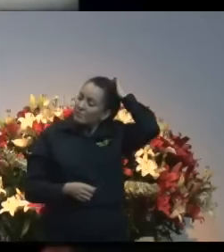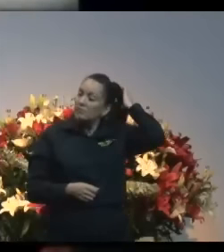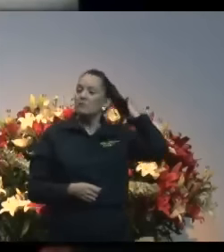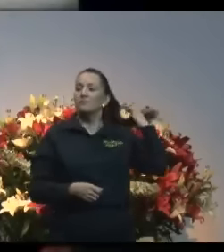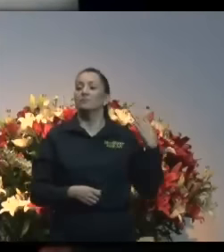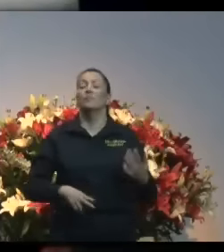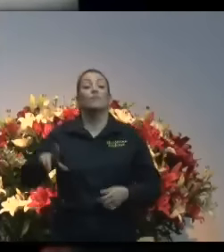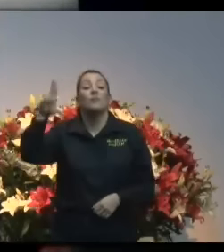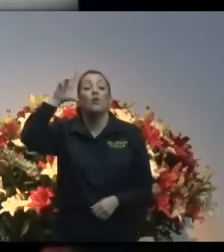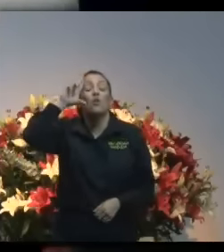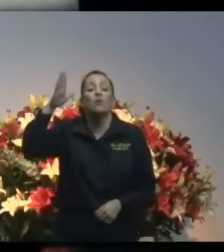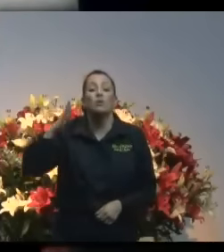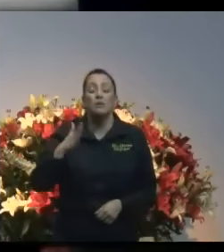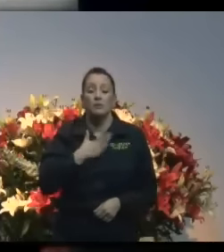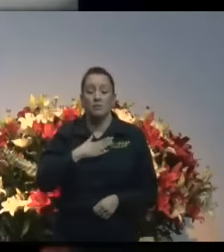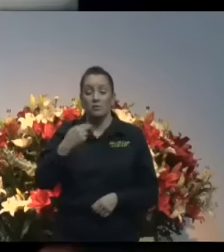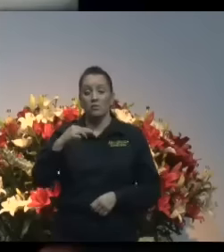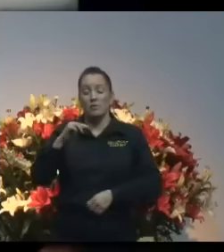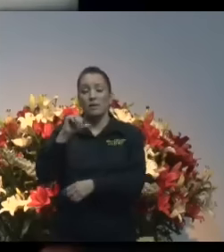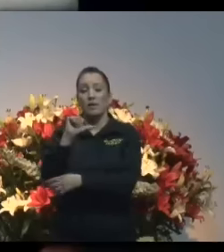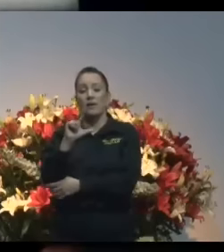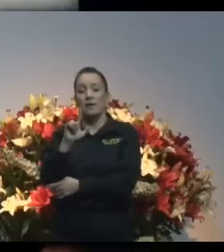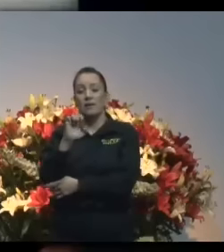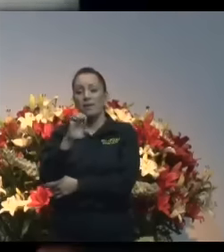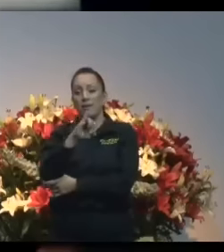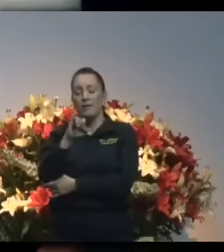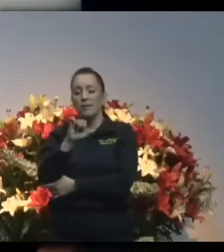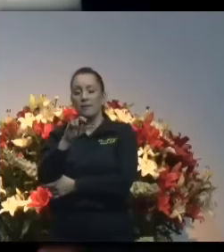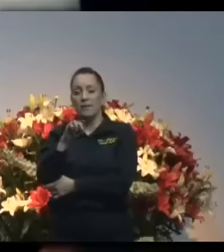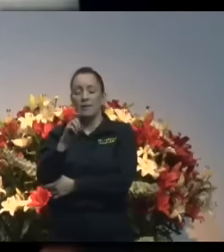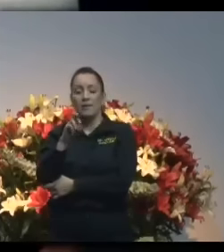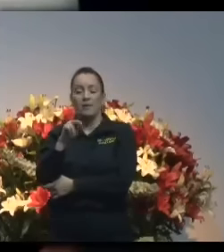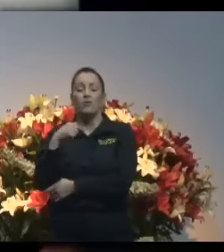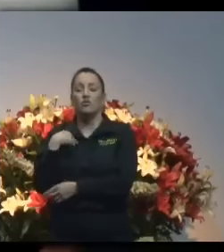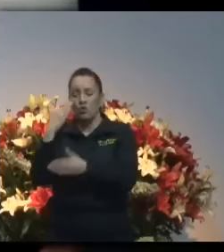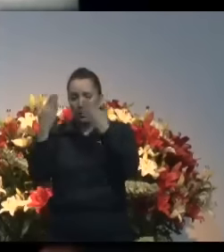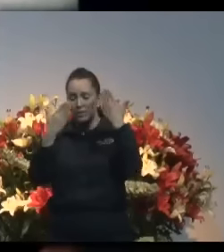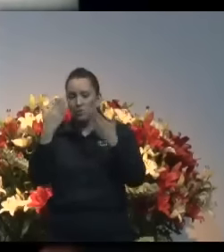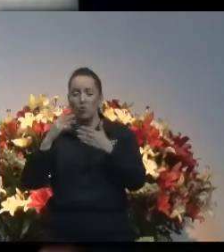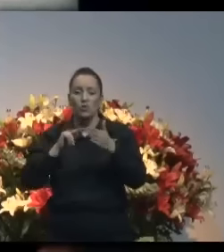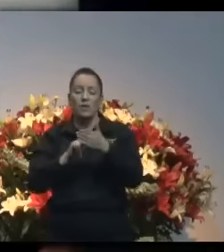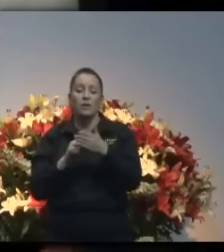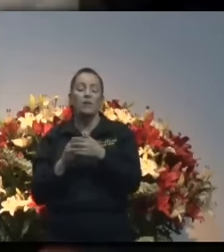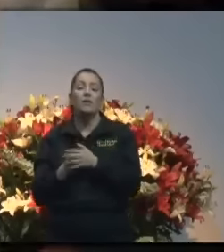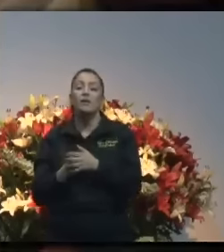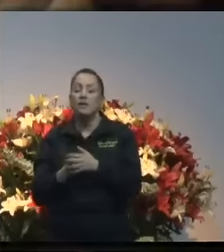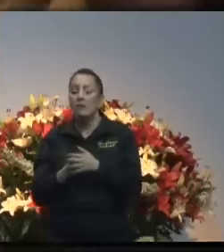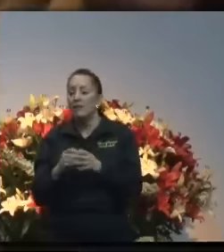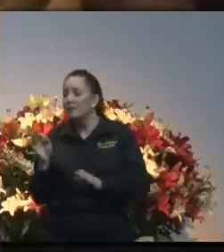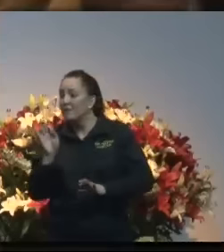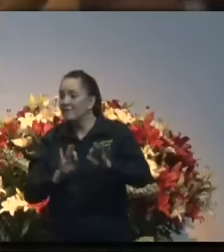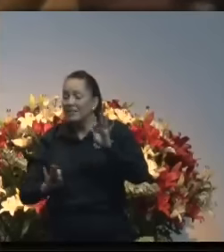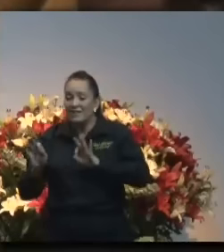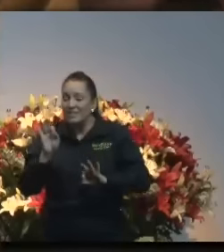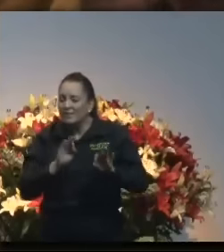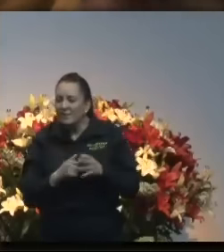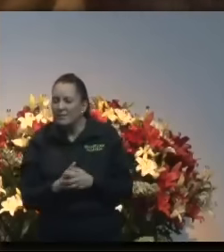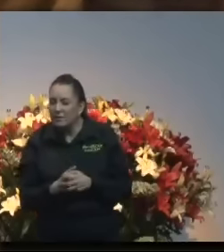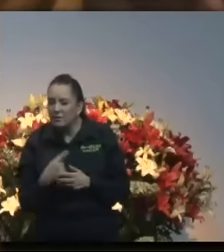Hola, Xochitl. Yo soy Alejandra Luna. Soy estudiante de ingeniería física, ingeniera, por cierto,